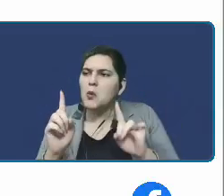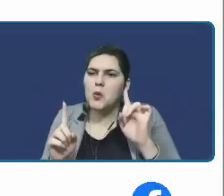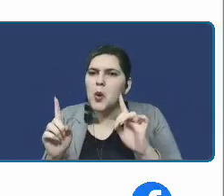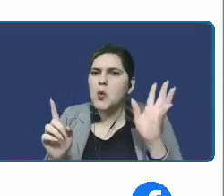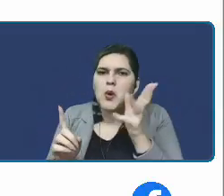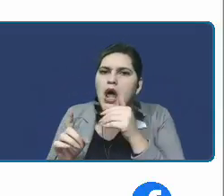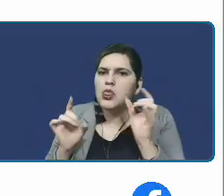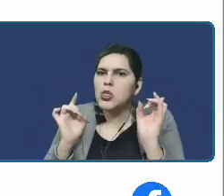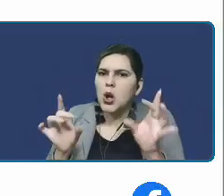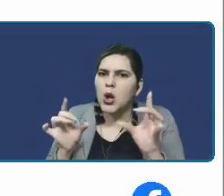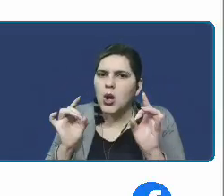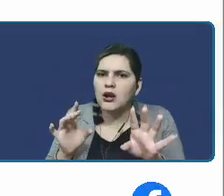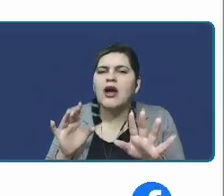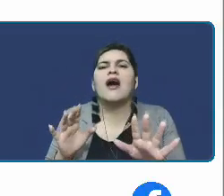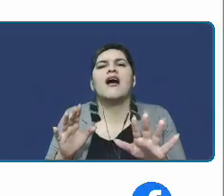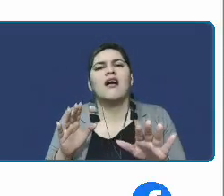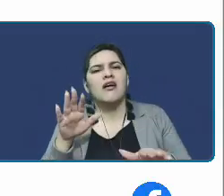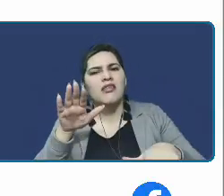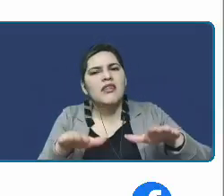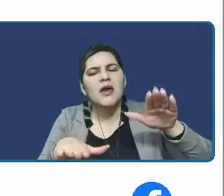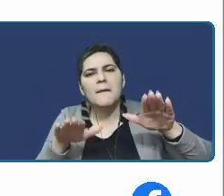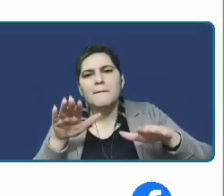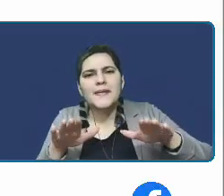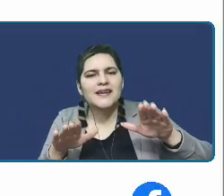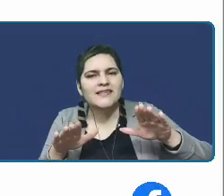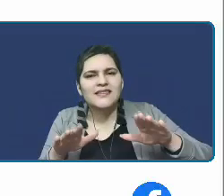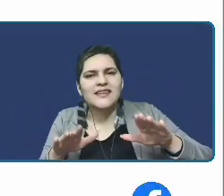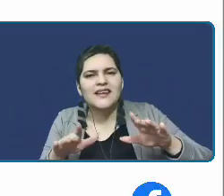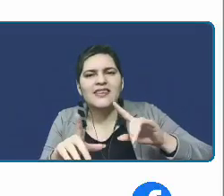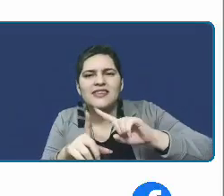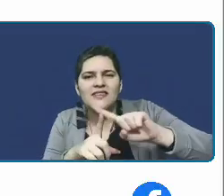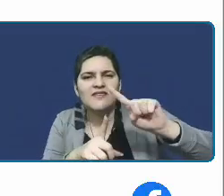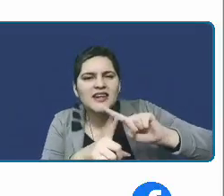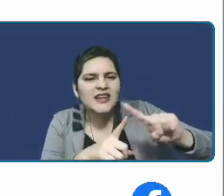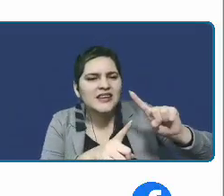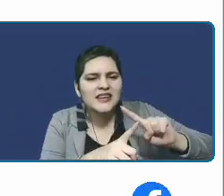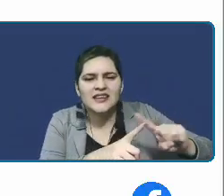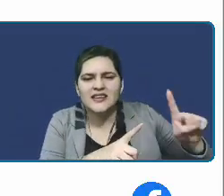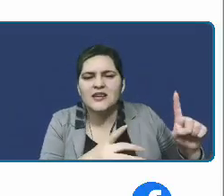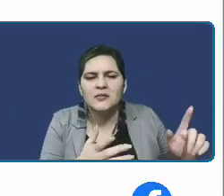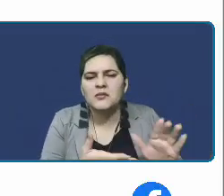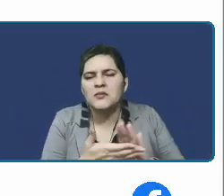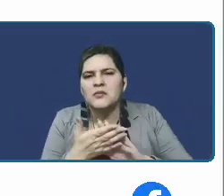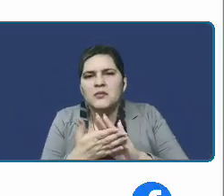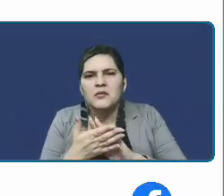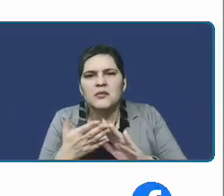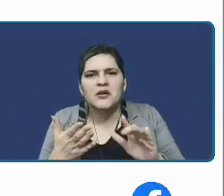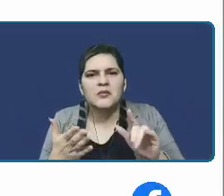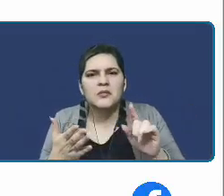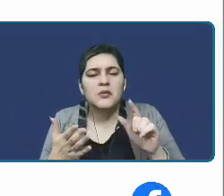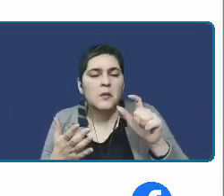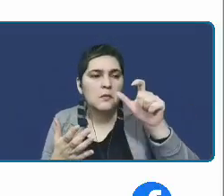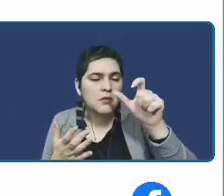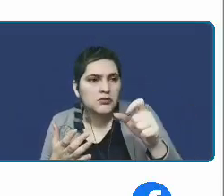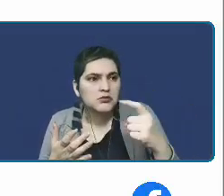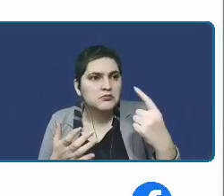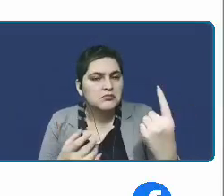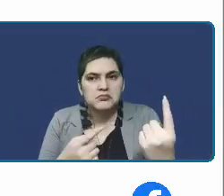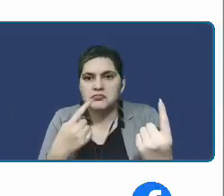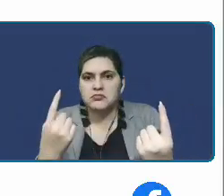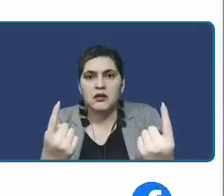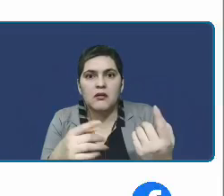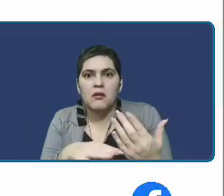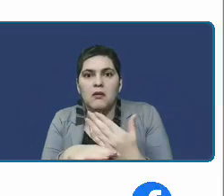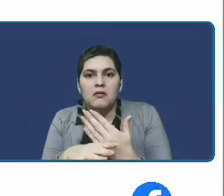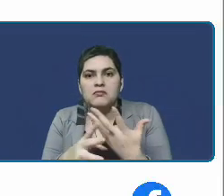de distintas, además, causas, no solamente de que cada individuo va a manifestar lo distinto, sino que van a haber distintas causas, que pueden ser que